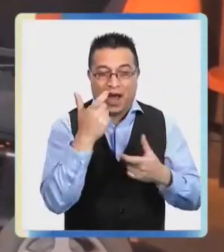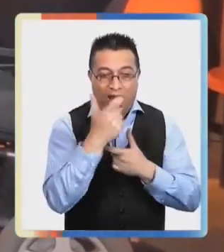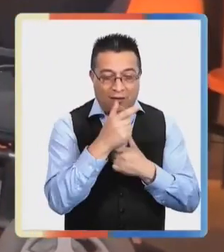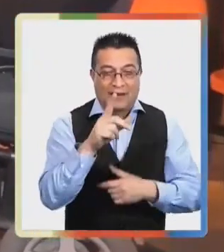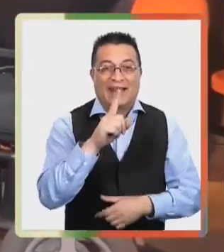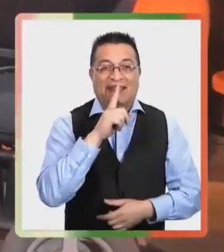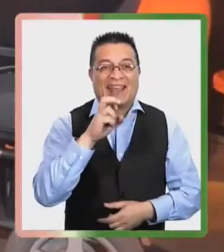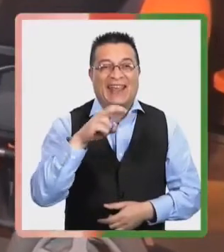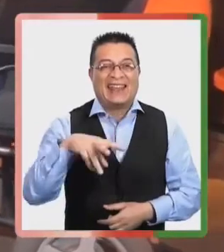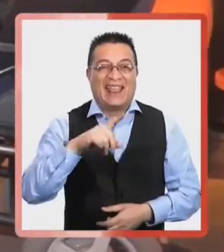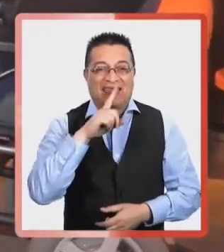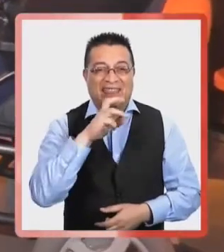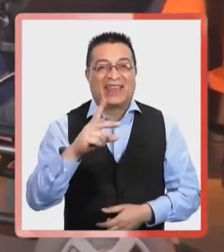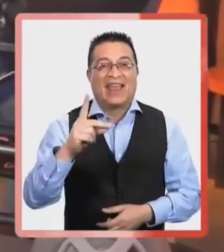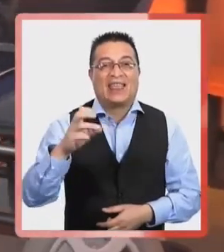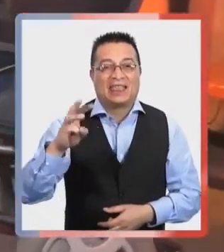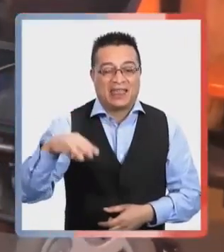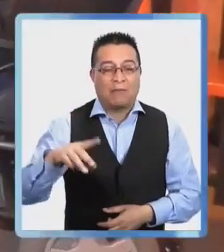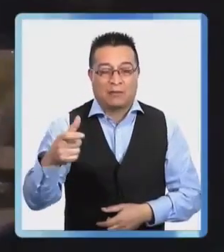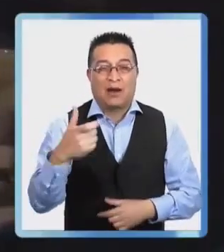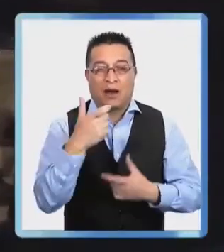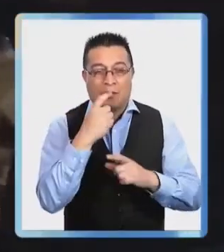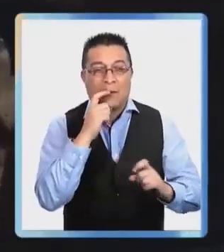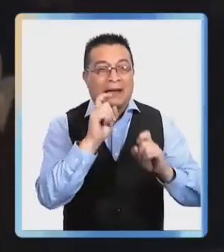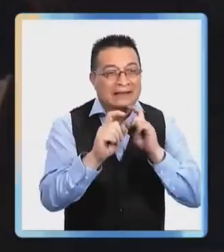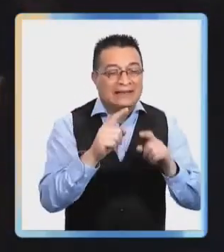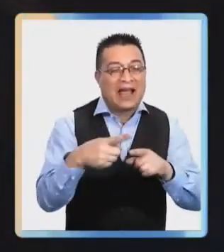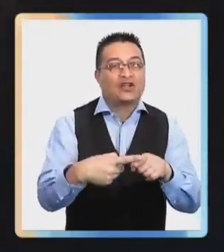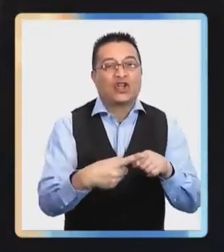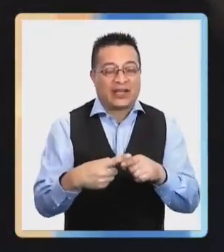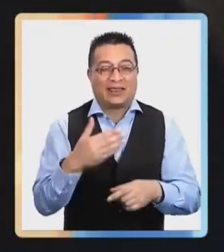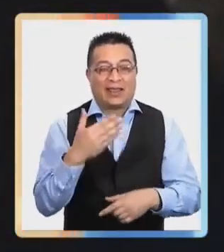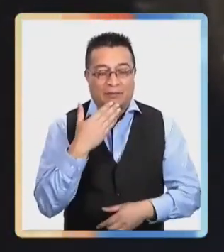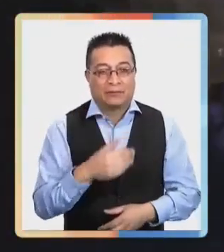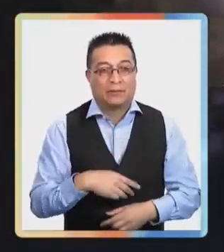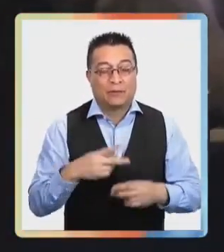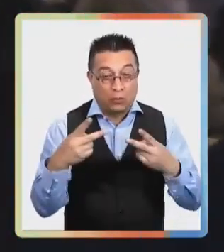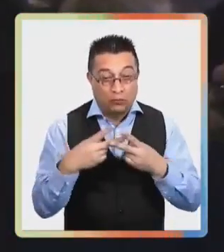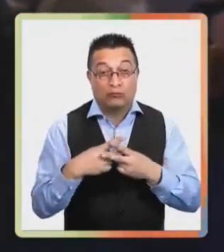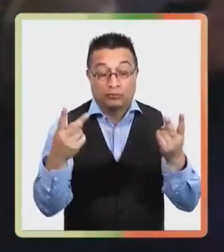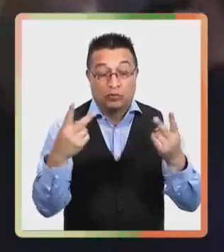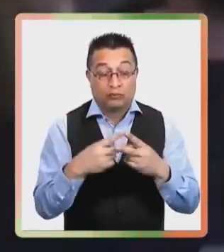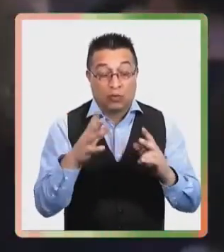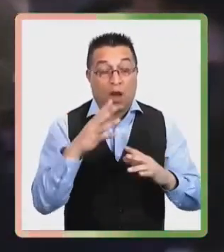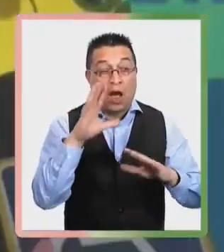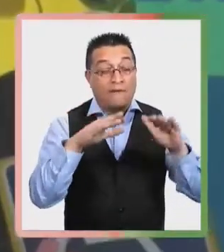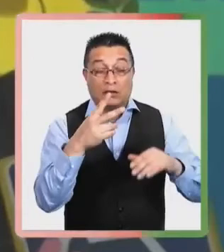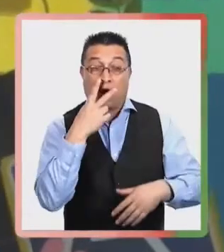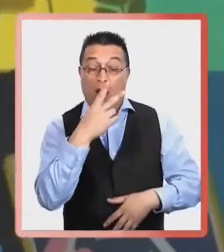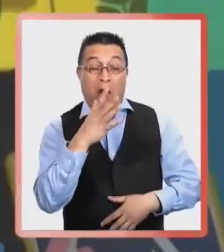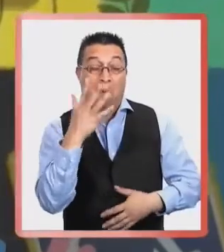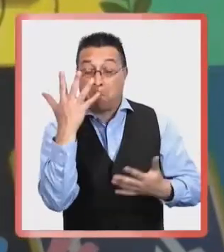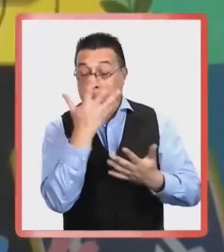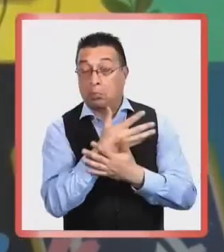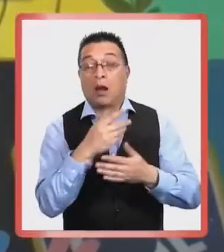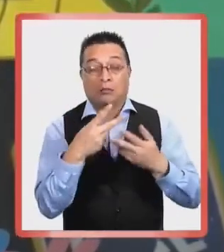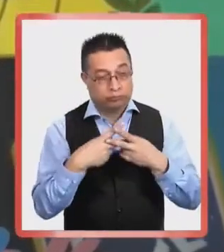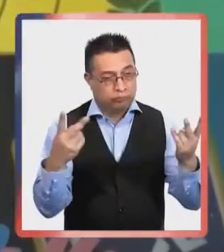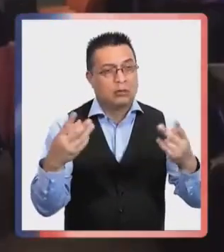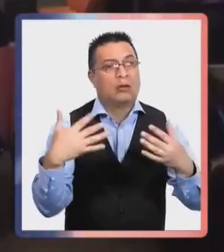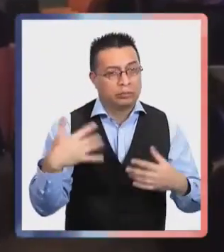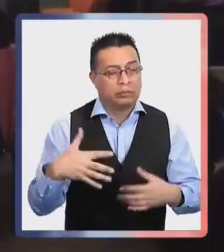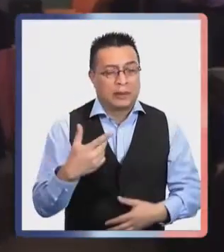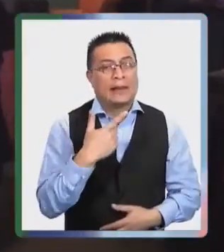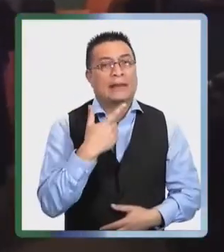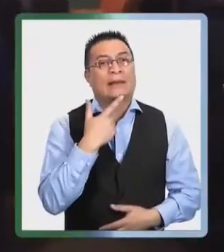al stand-up comedy del Teniente Dan, una actividad que mezcla el humor con la crítica social. Visibilizar lo que muchas veces no vemos. Entonces creo